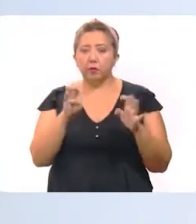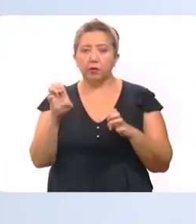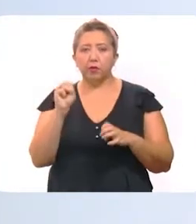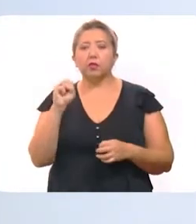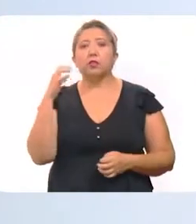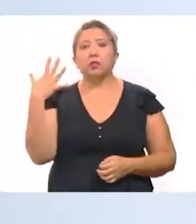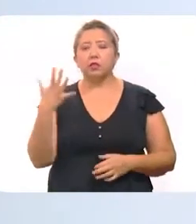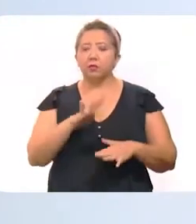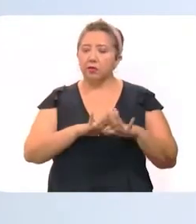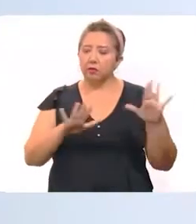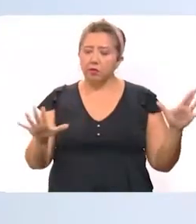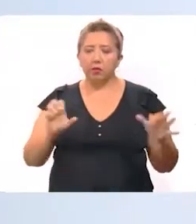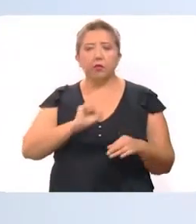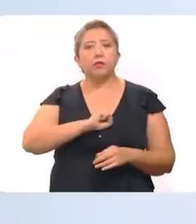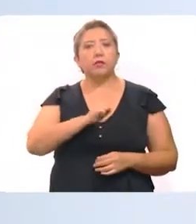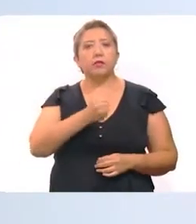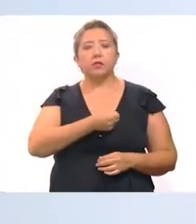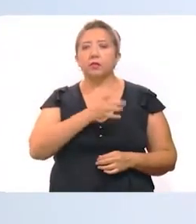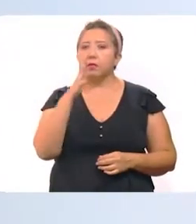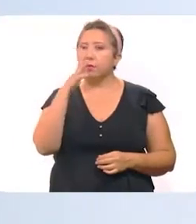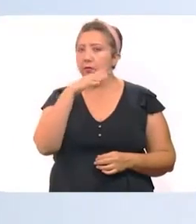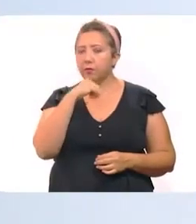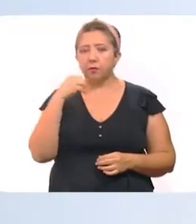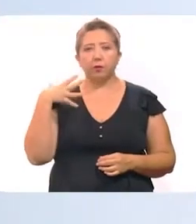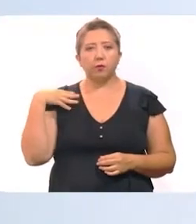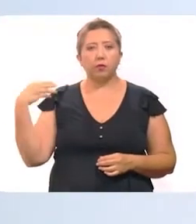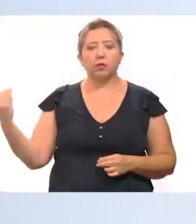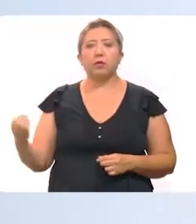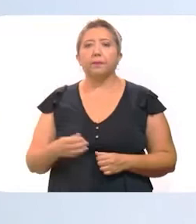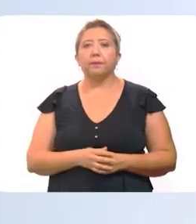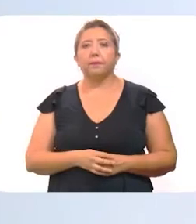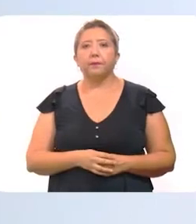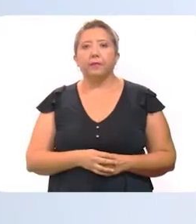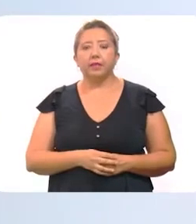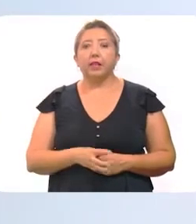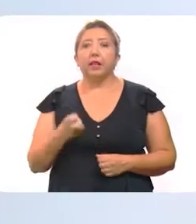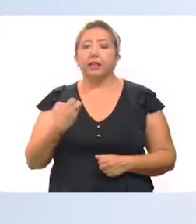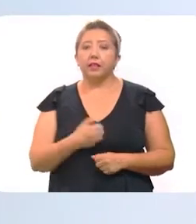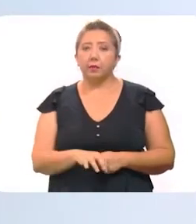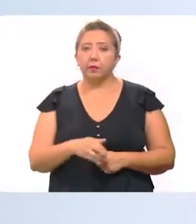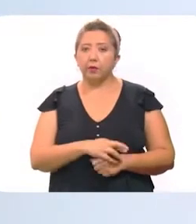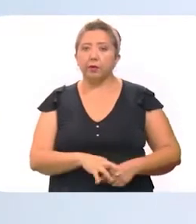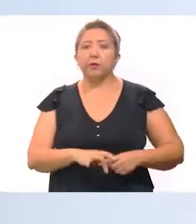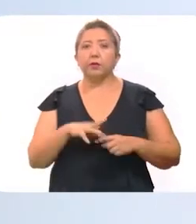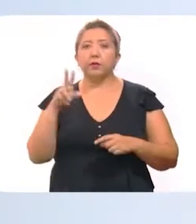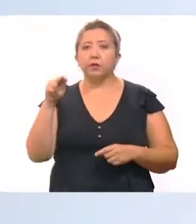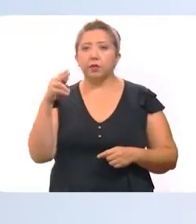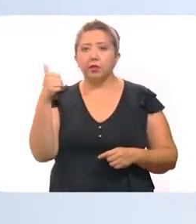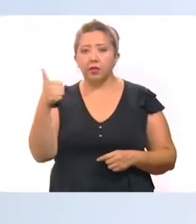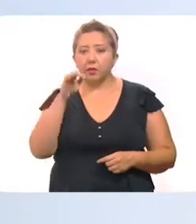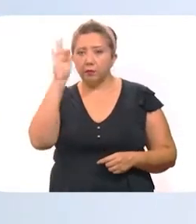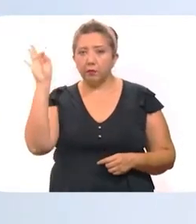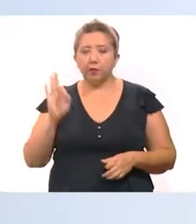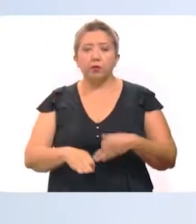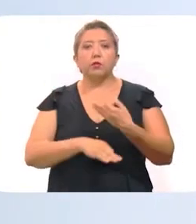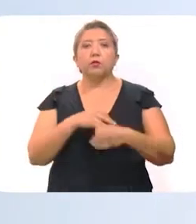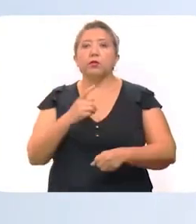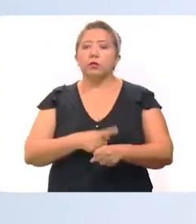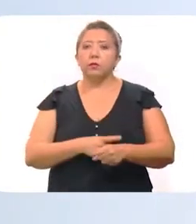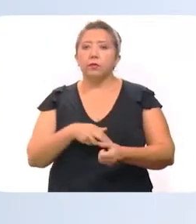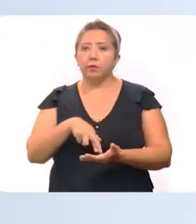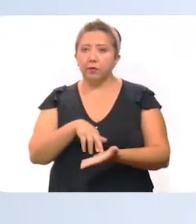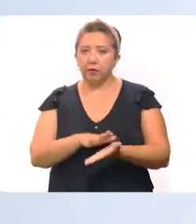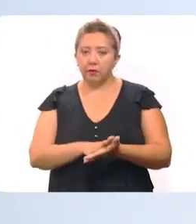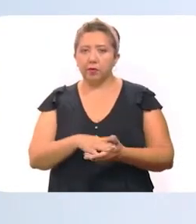25.965 pacientes ya se recuperaron, no presentan síntomas ni pueden contagiar. Esta cifra representa el 86% del total de